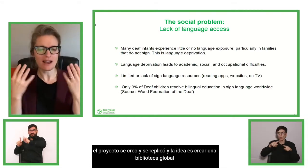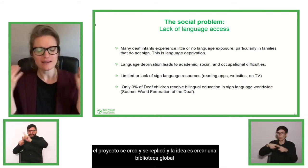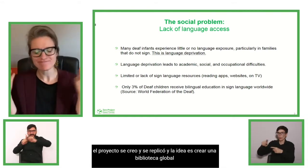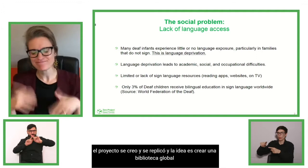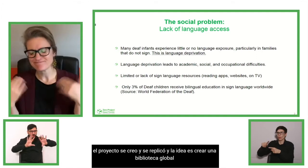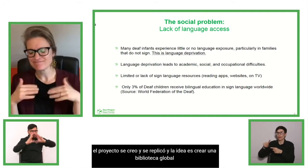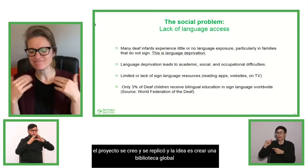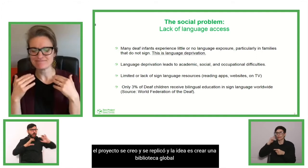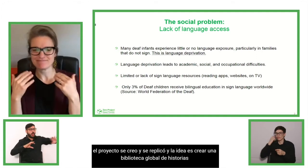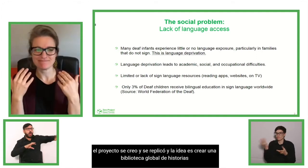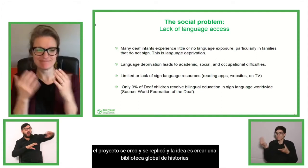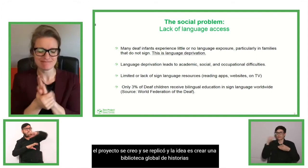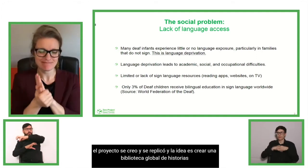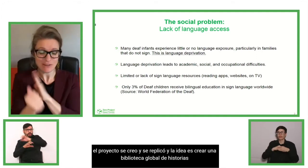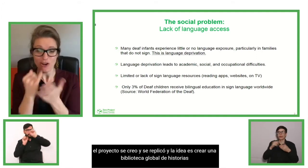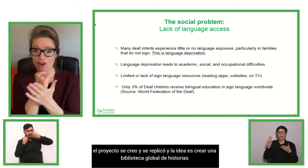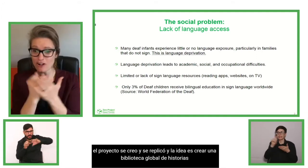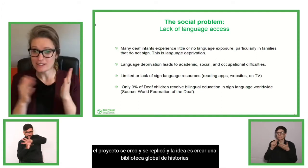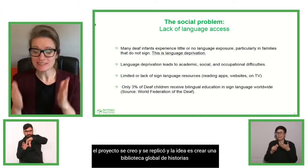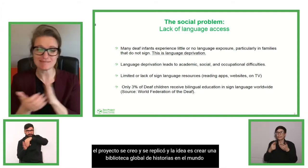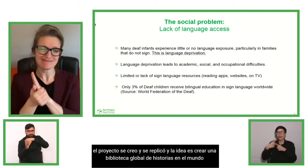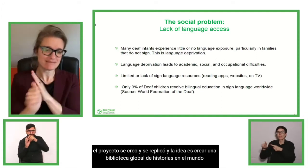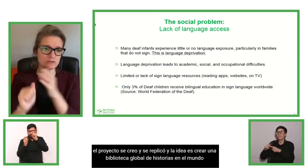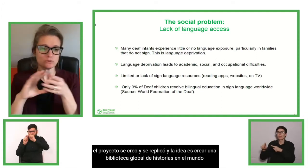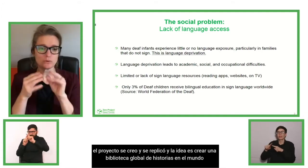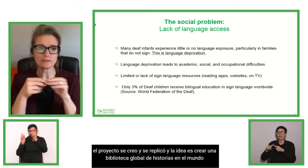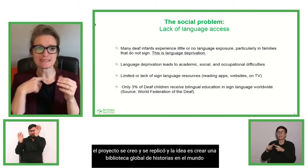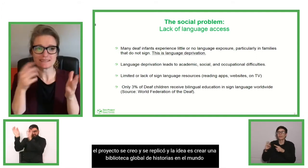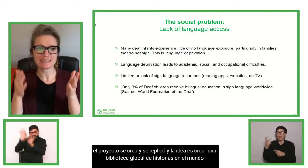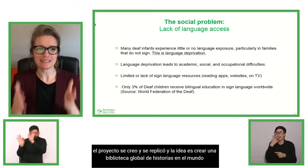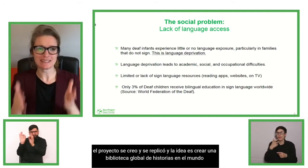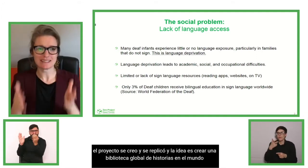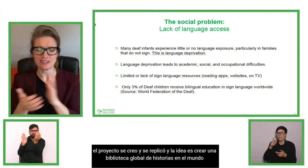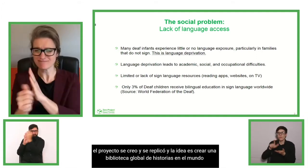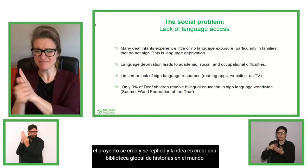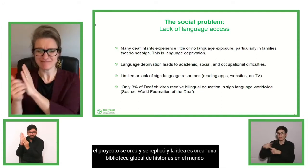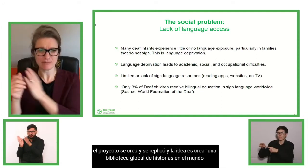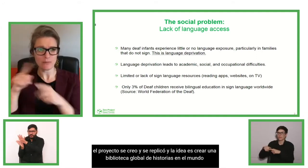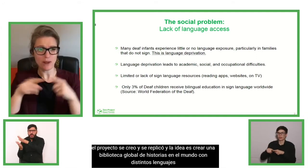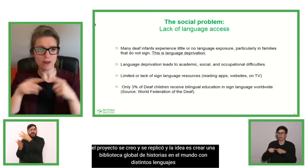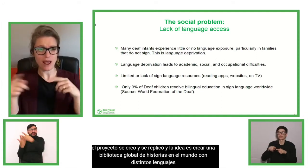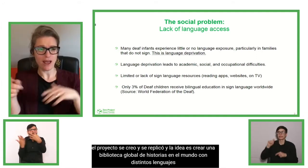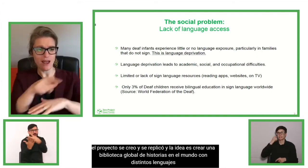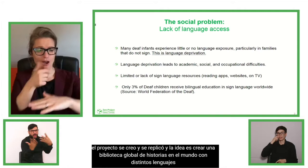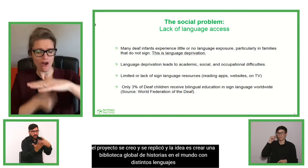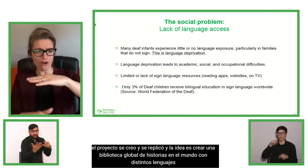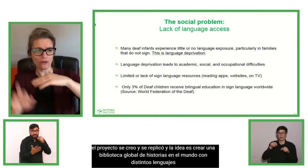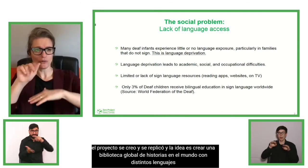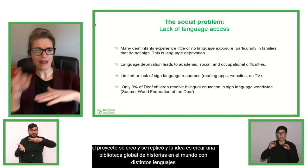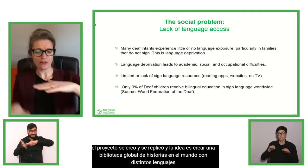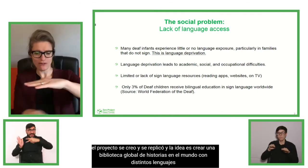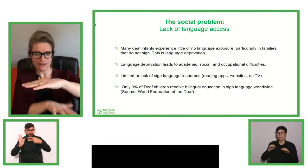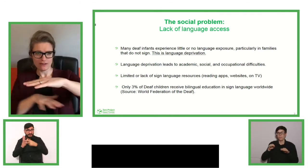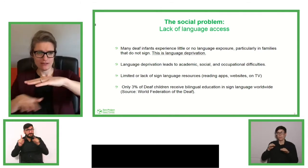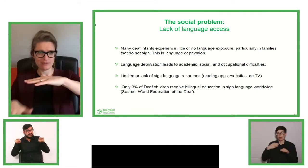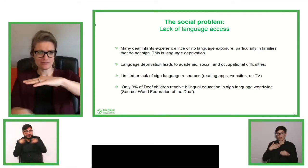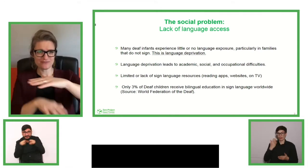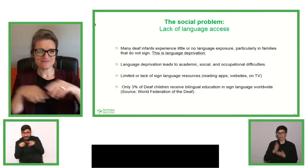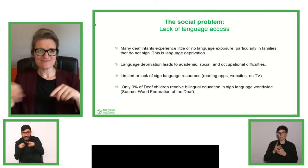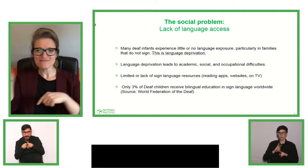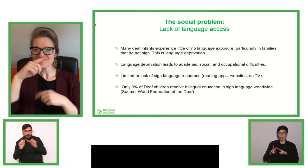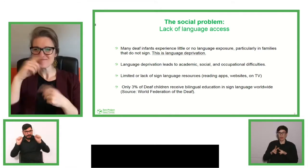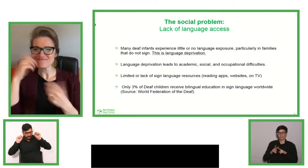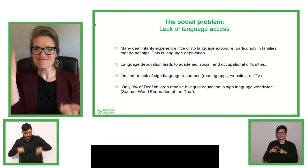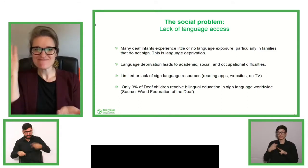la accesibilidad. Oyentes. Hay tanto que tenemos que hacer, artistas y capital